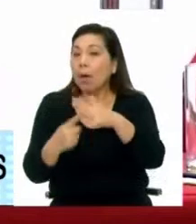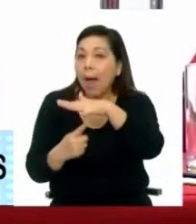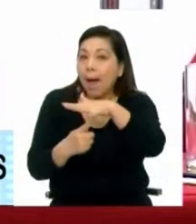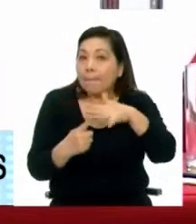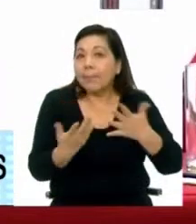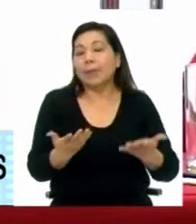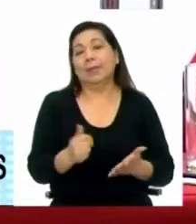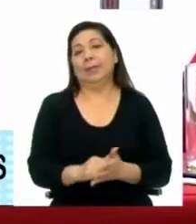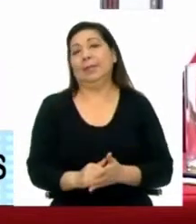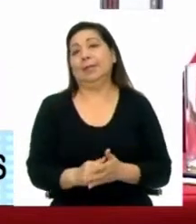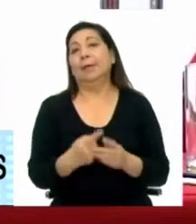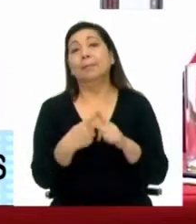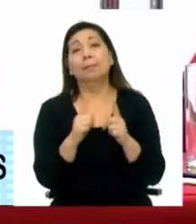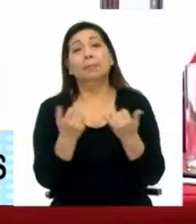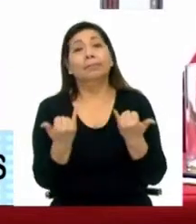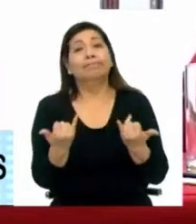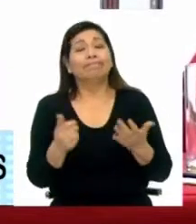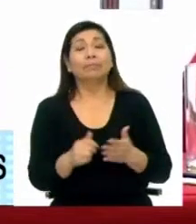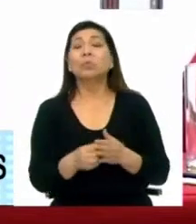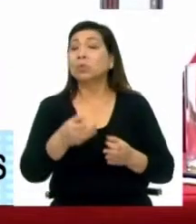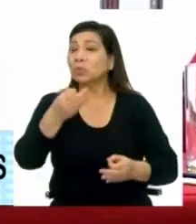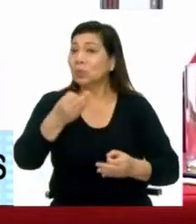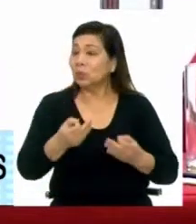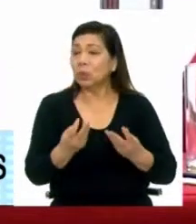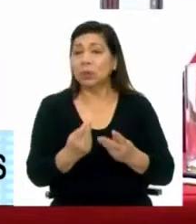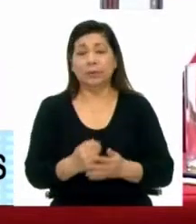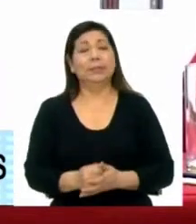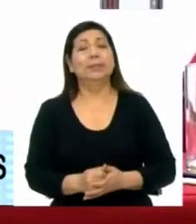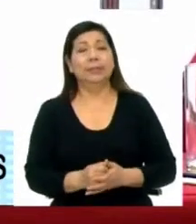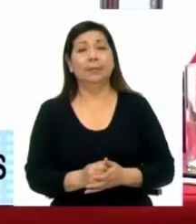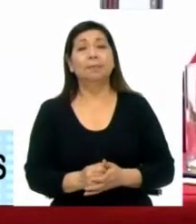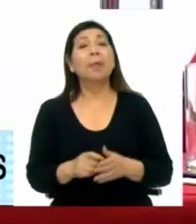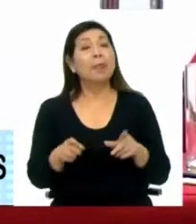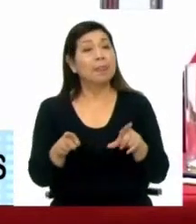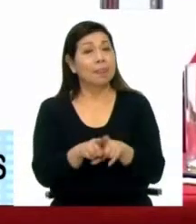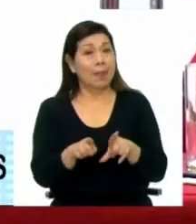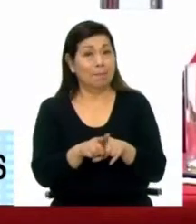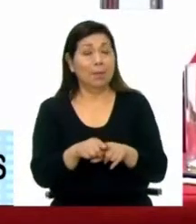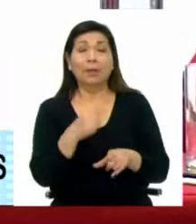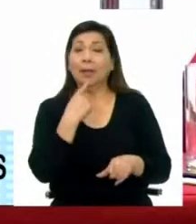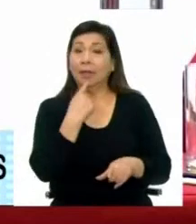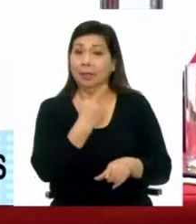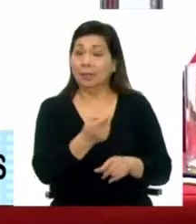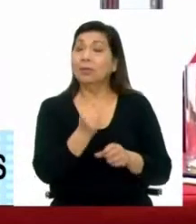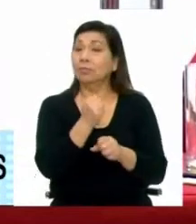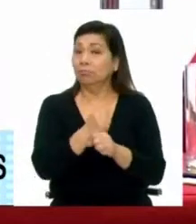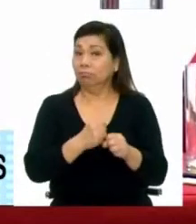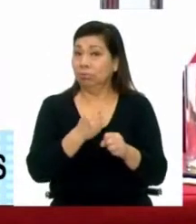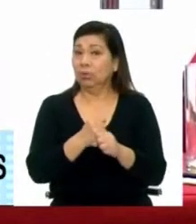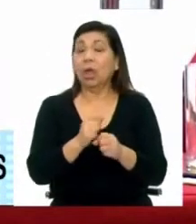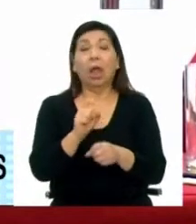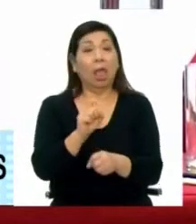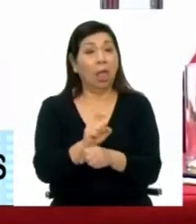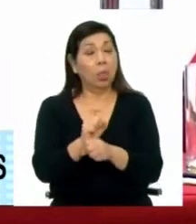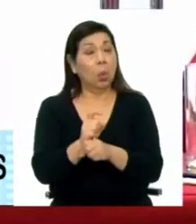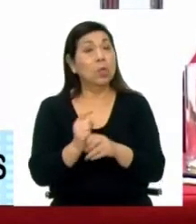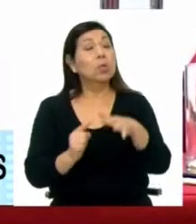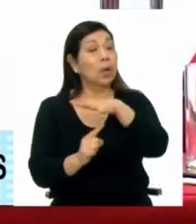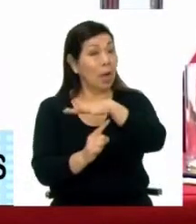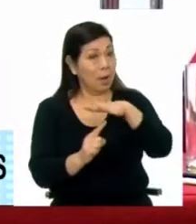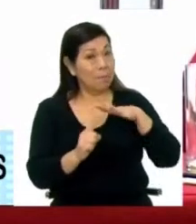política de justicia ambiental. También se recalca de que se va a trabajar en lo que es educación